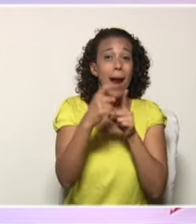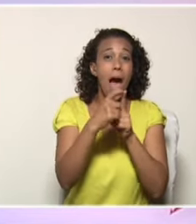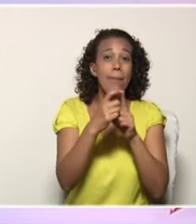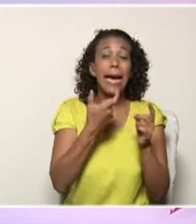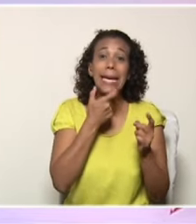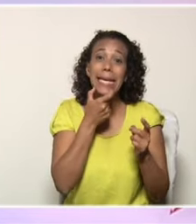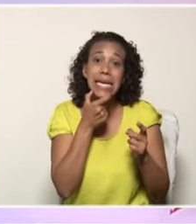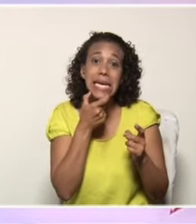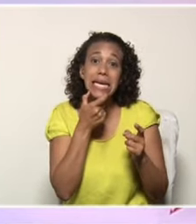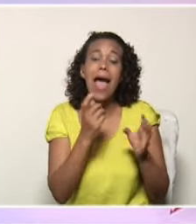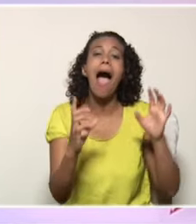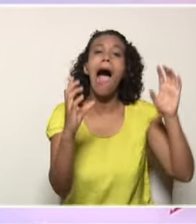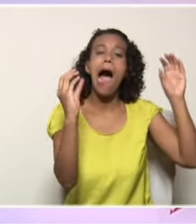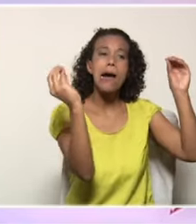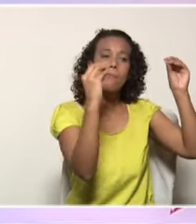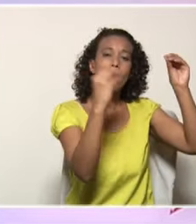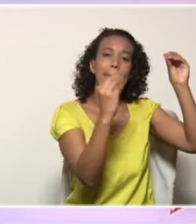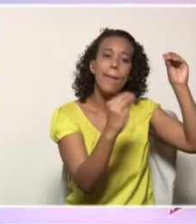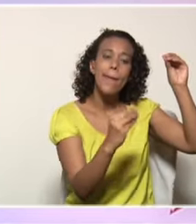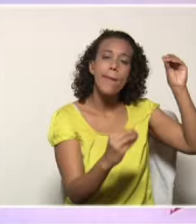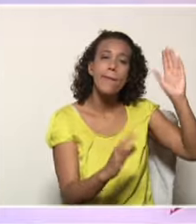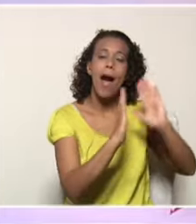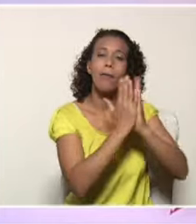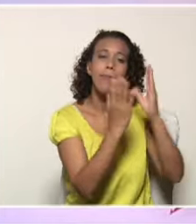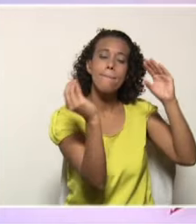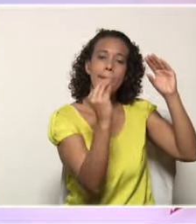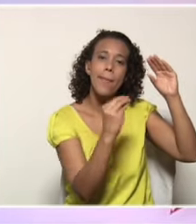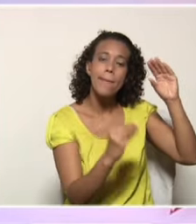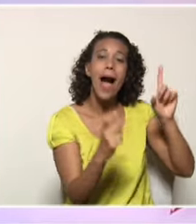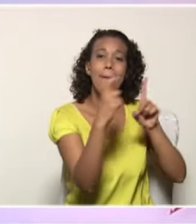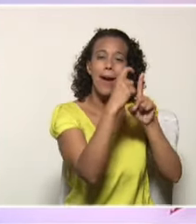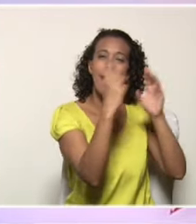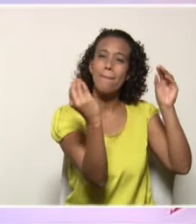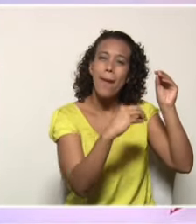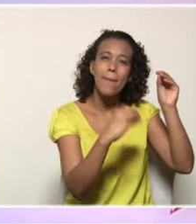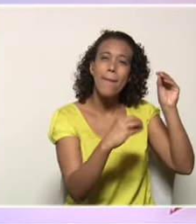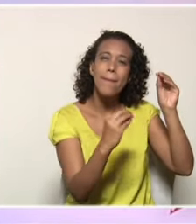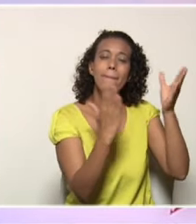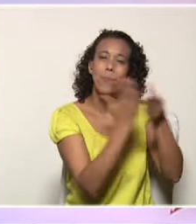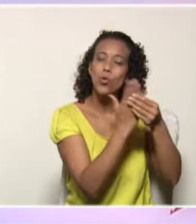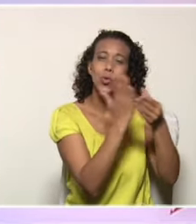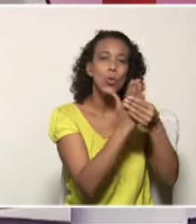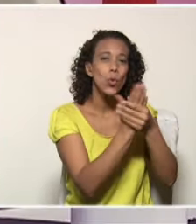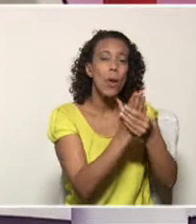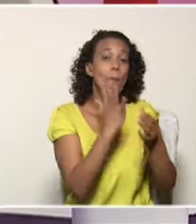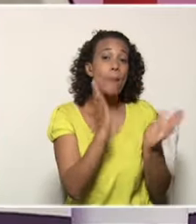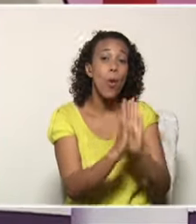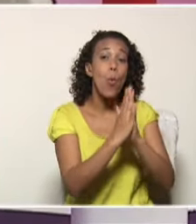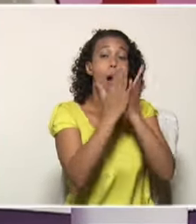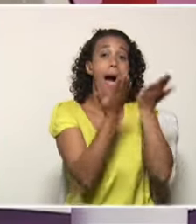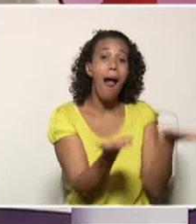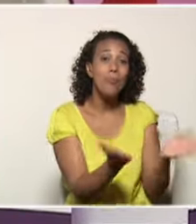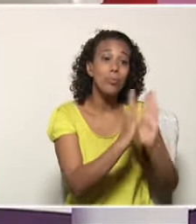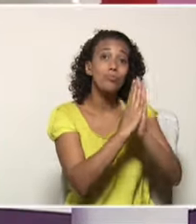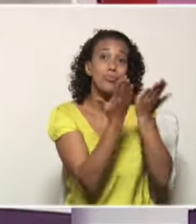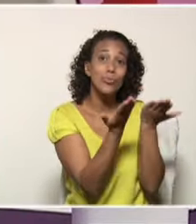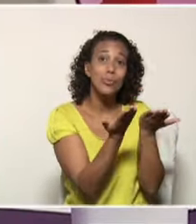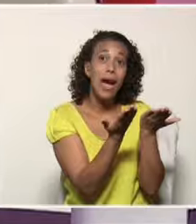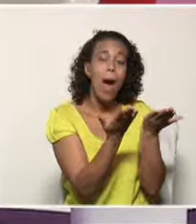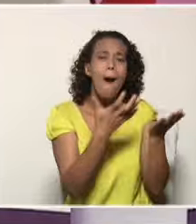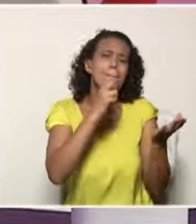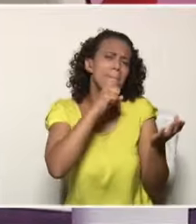inglés, entonces las vamos a ir archivando. En este caso fue un álbum viejo